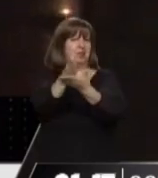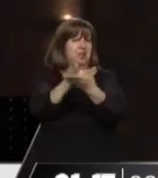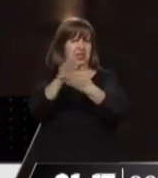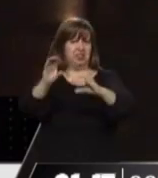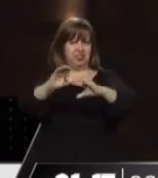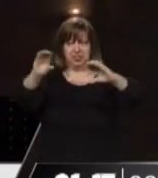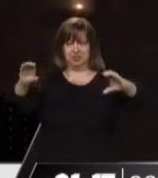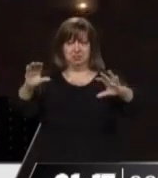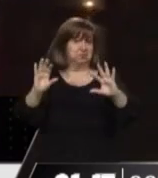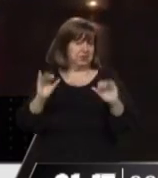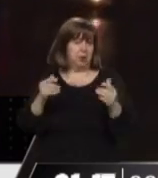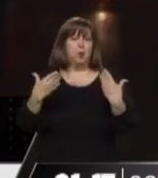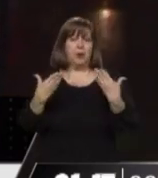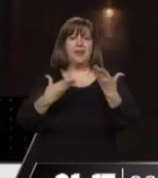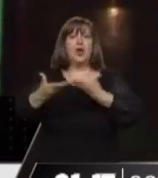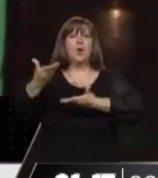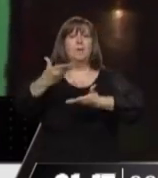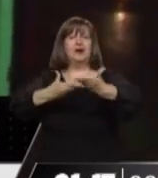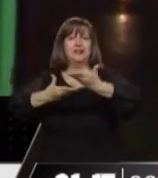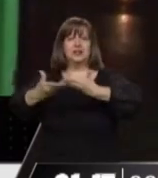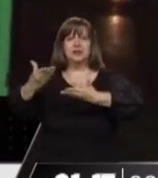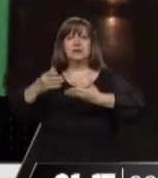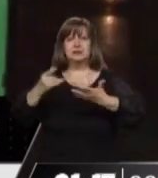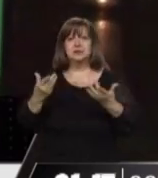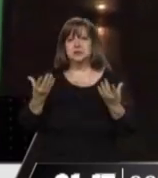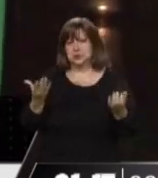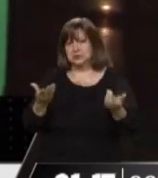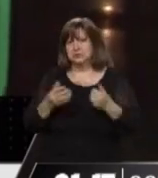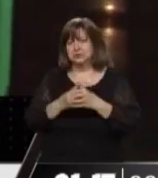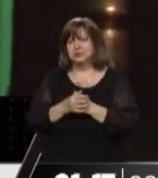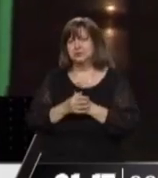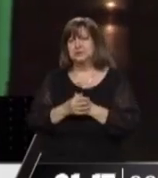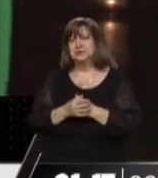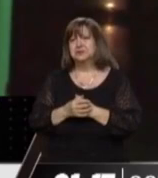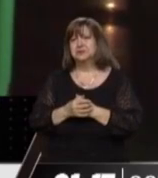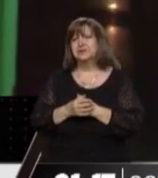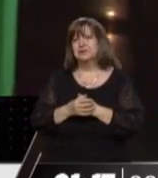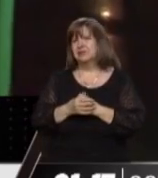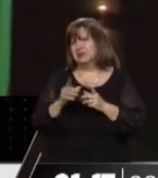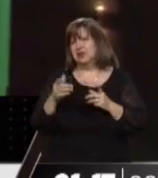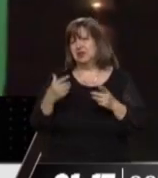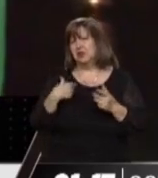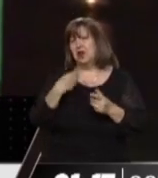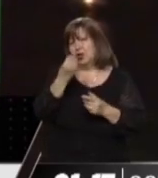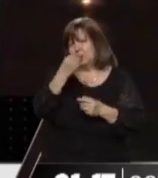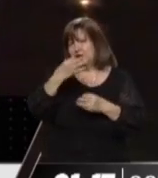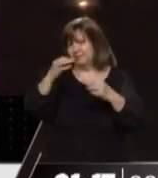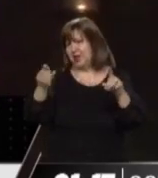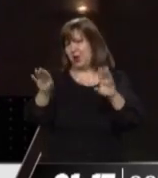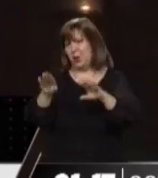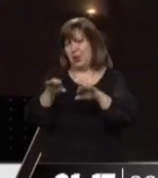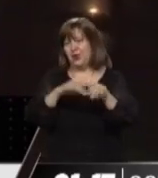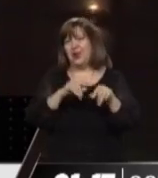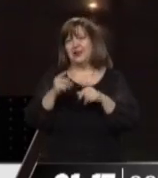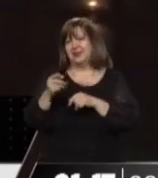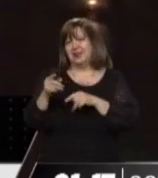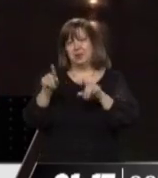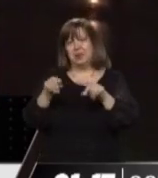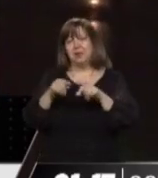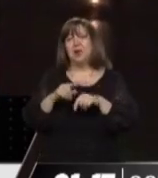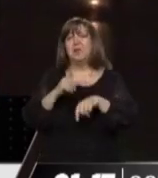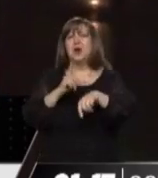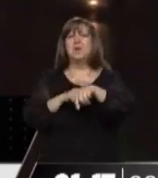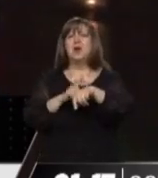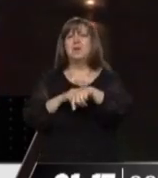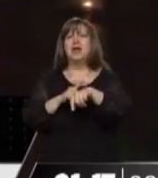pueda y si podemos hacer el precio. Pero salir salen igual. Salir salen igual, pero siempre van a aprovechar en el